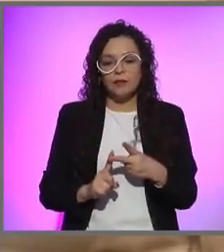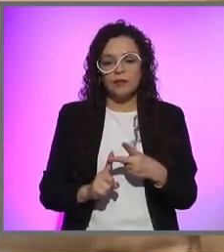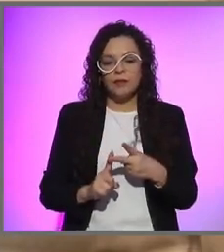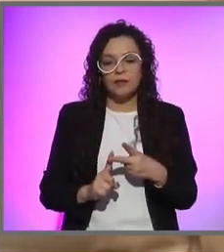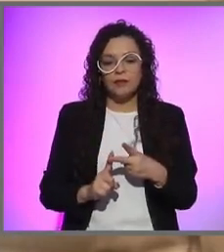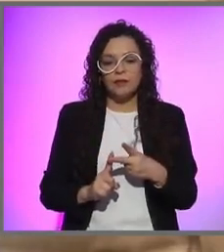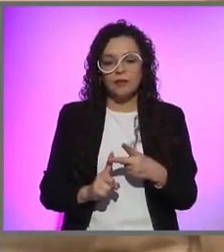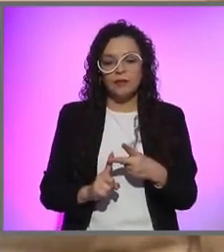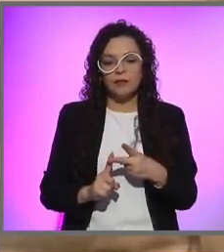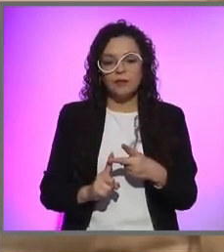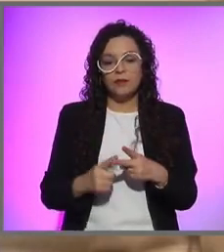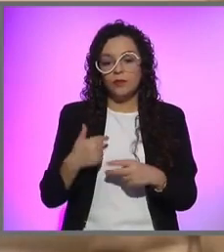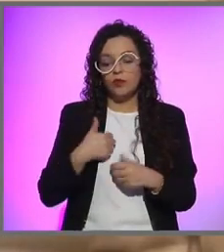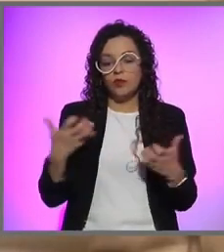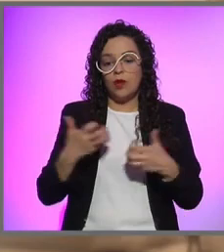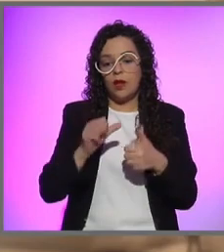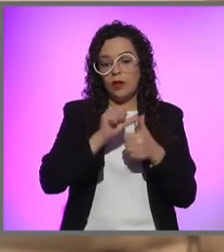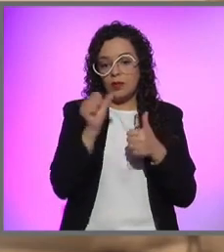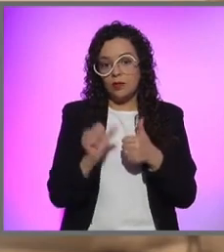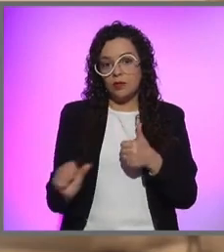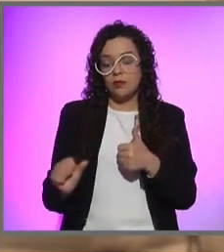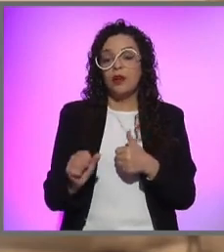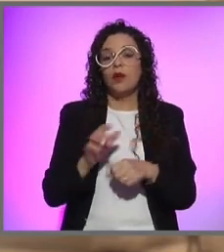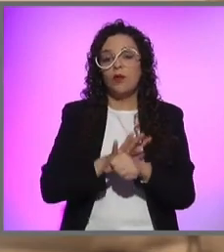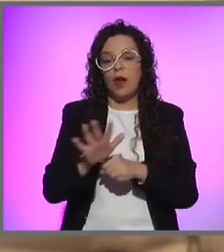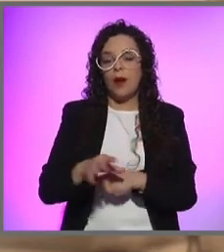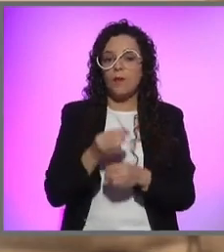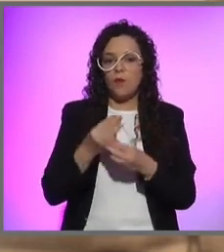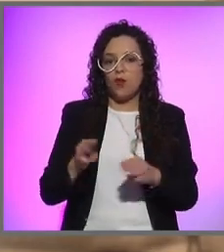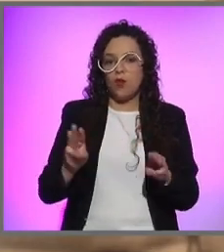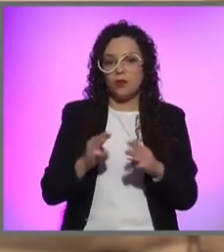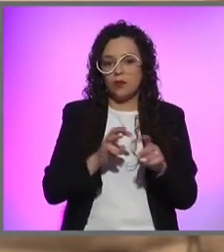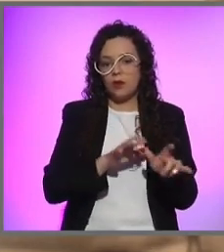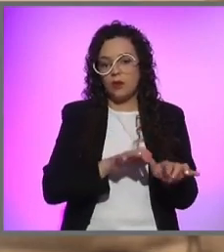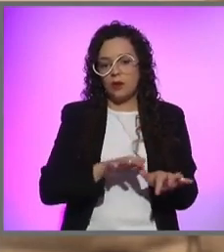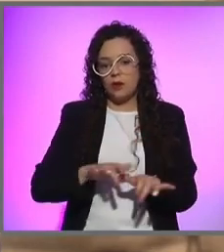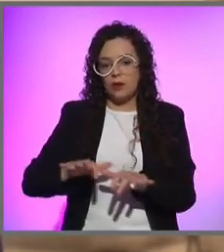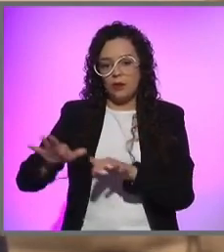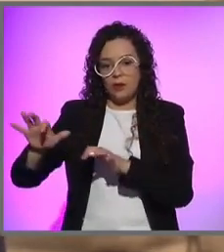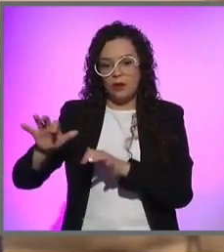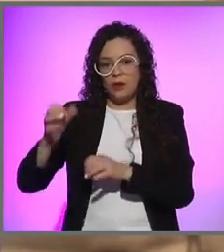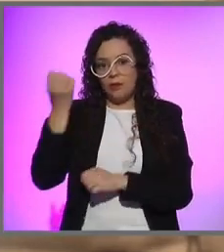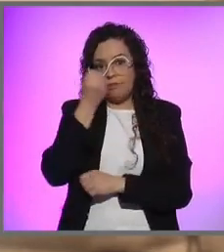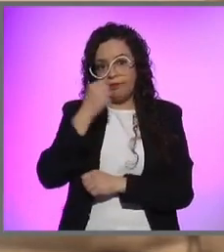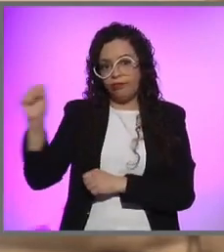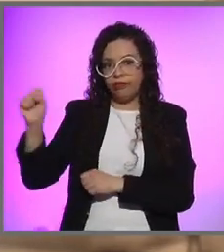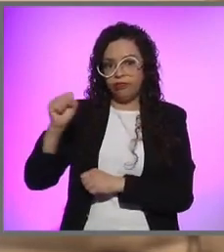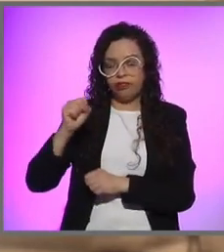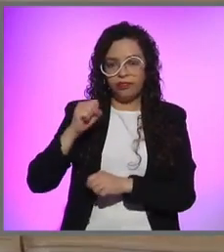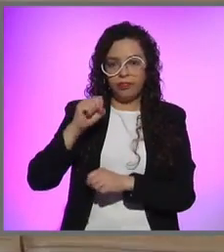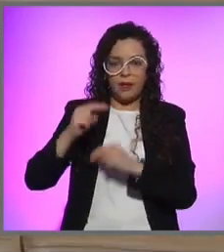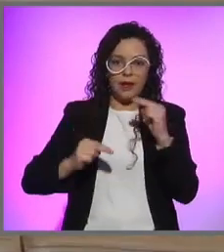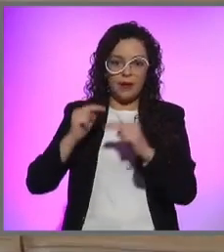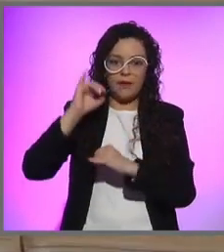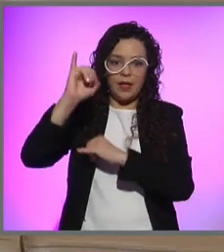mi trayectoria artística como músico destacado a nivel internacional, como músico de